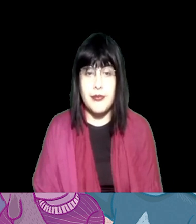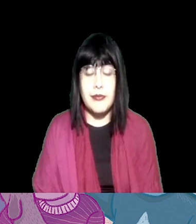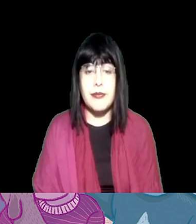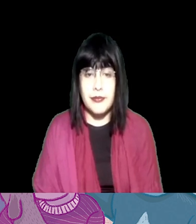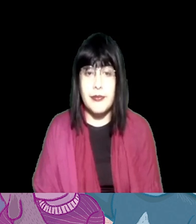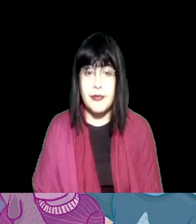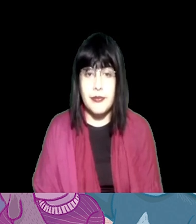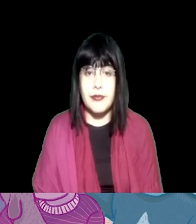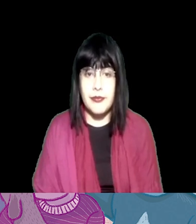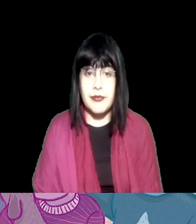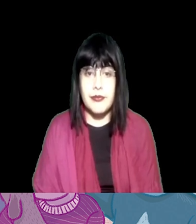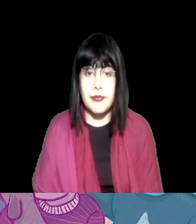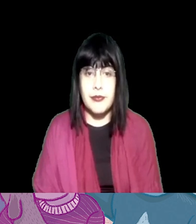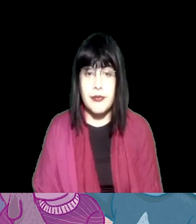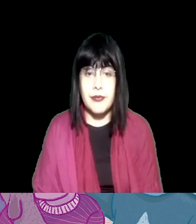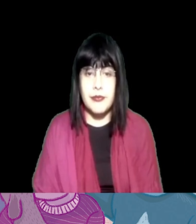con mayor brutalidad.